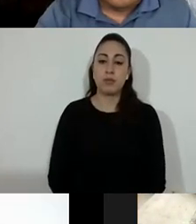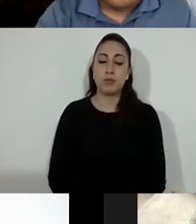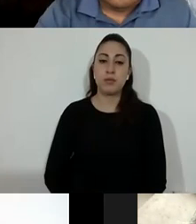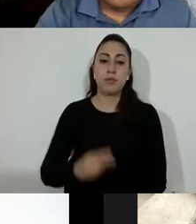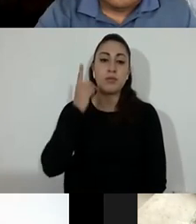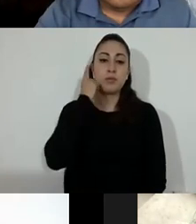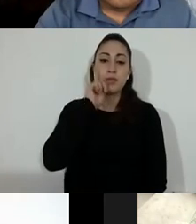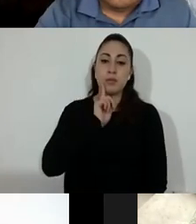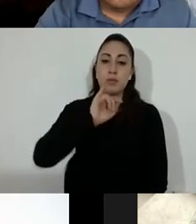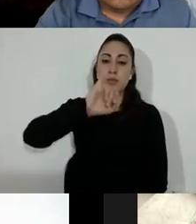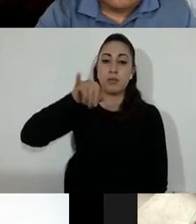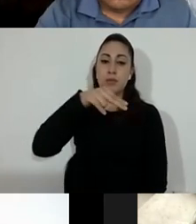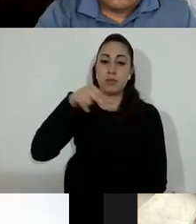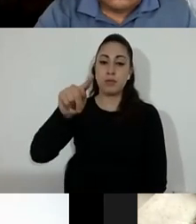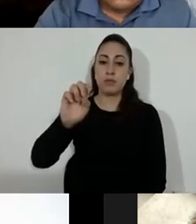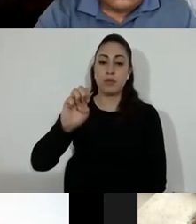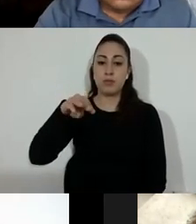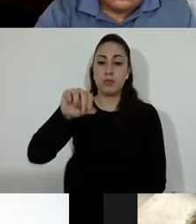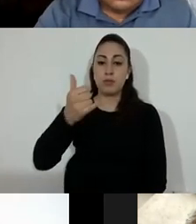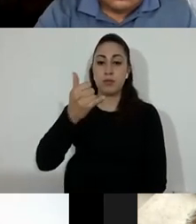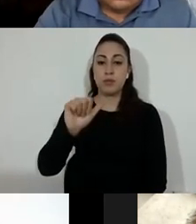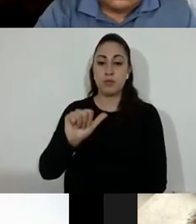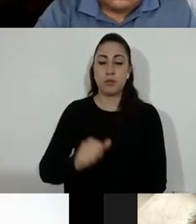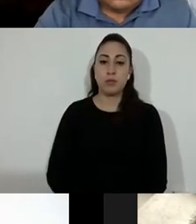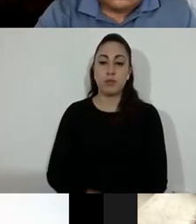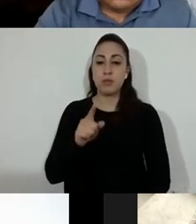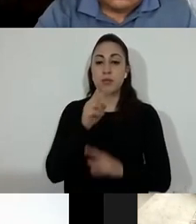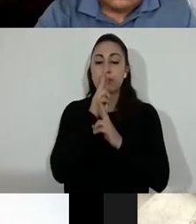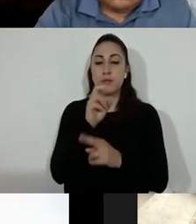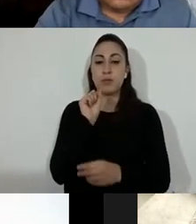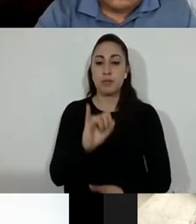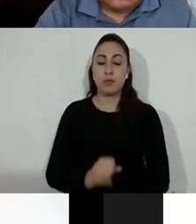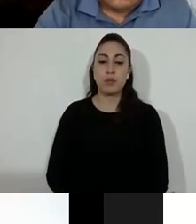Diputada Janet Elizabeth Guerrero Maya. Janet Guerrero, a favor.